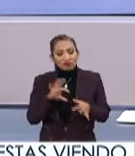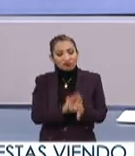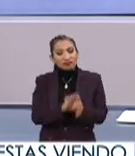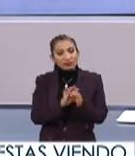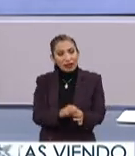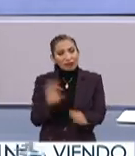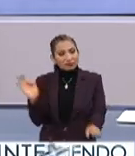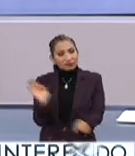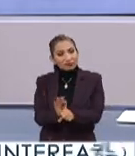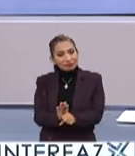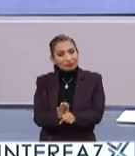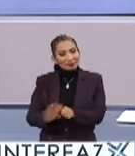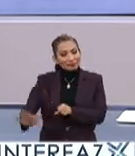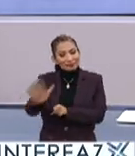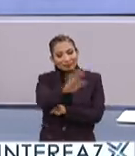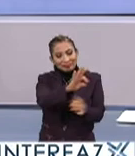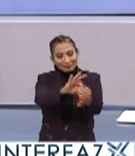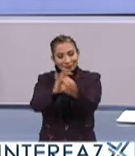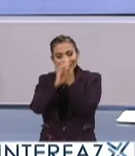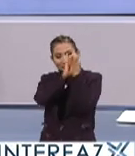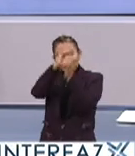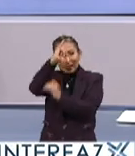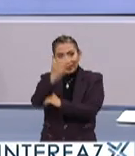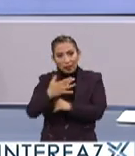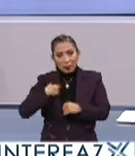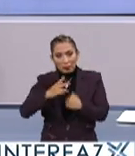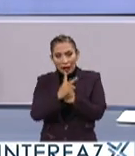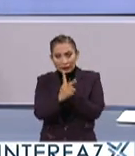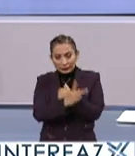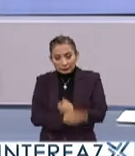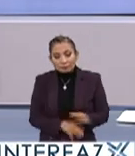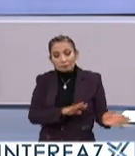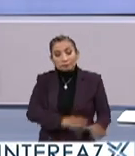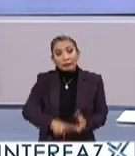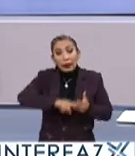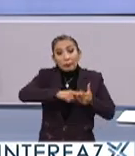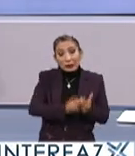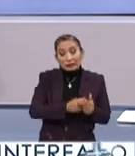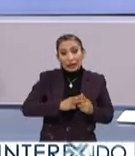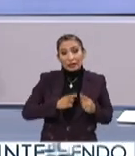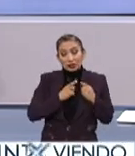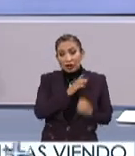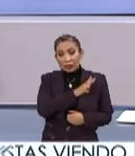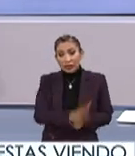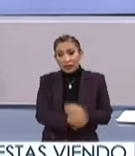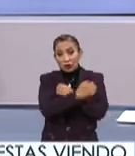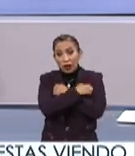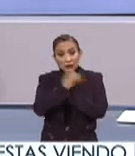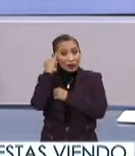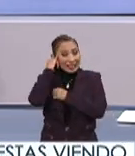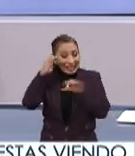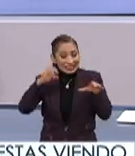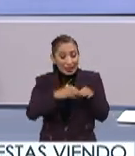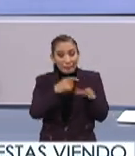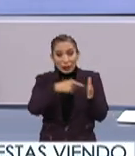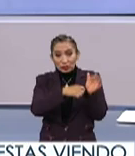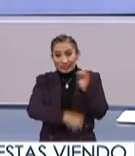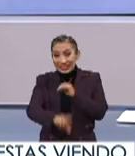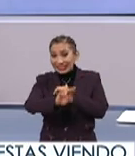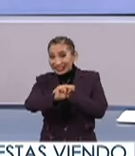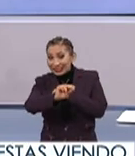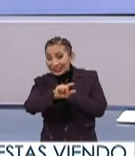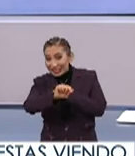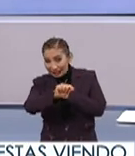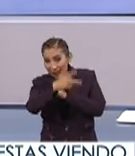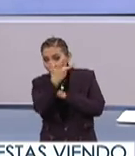afianza y fortalece nuestra identidad como nación. Desde la creación de la Dirección General de Educación Indígena en